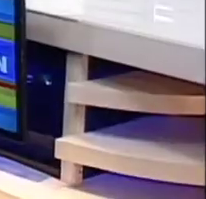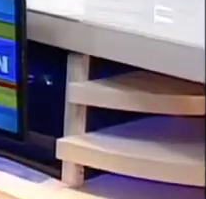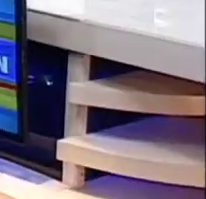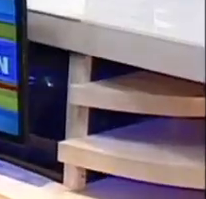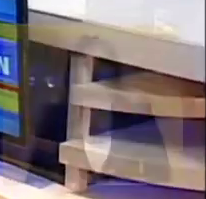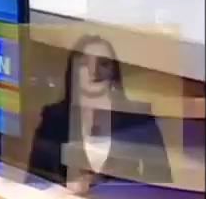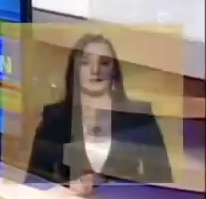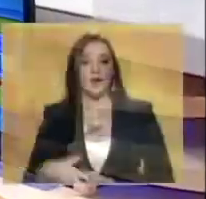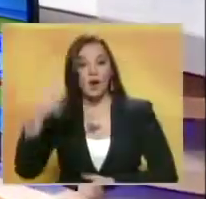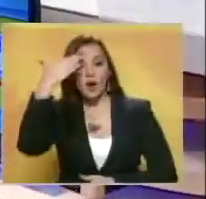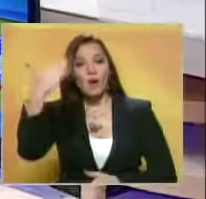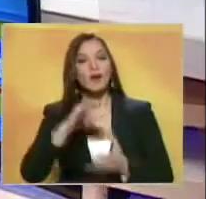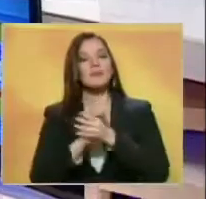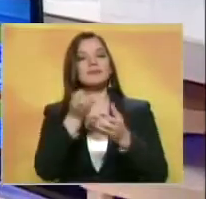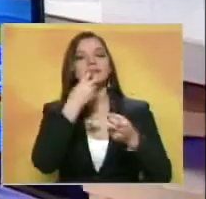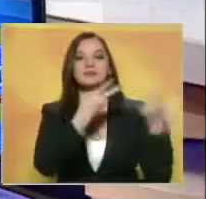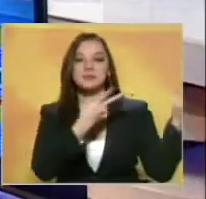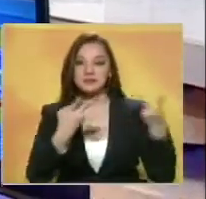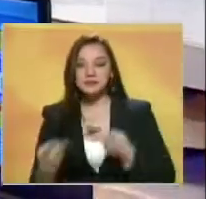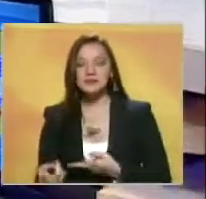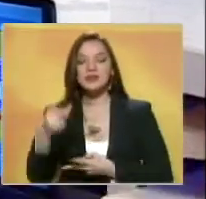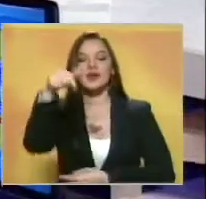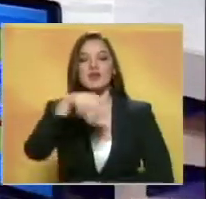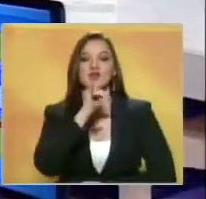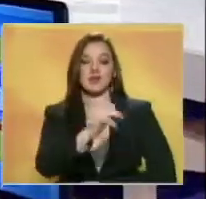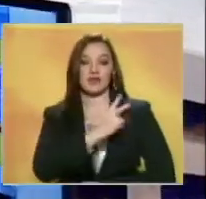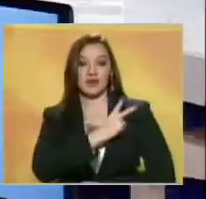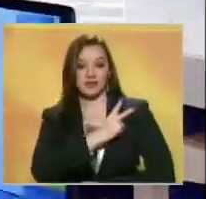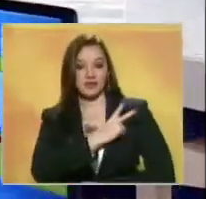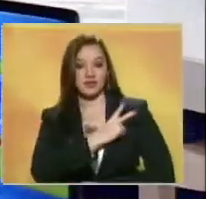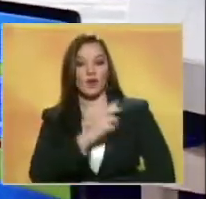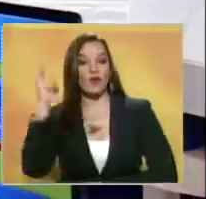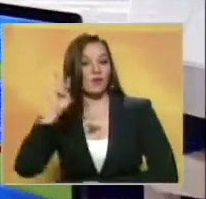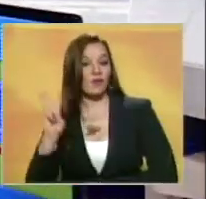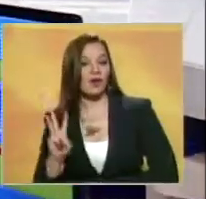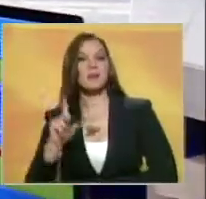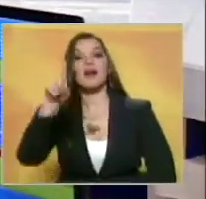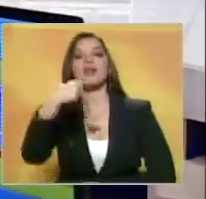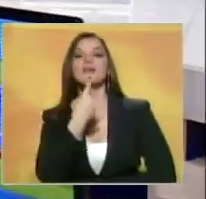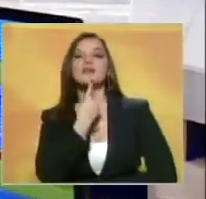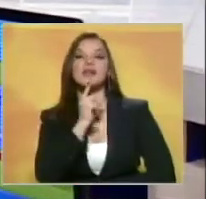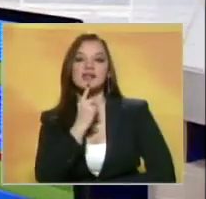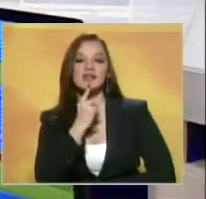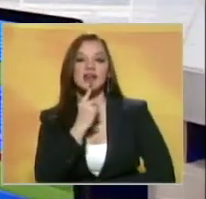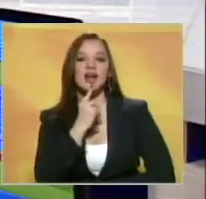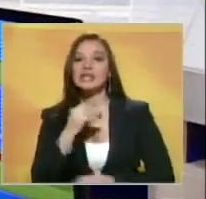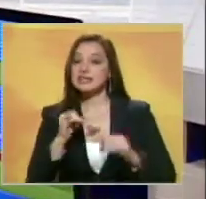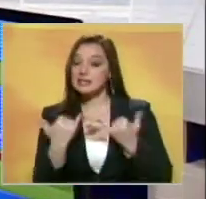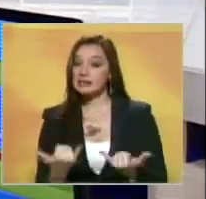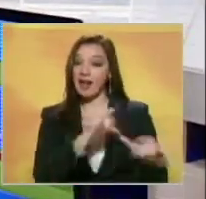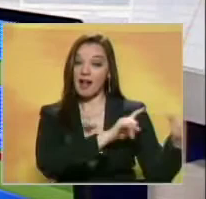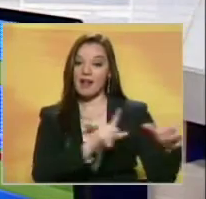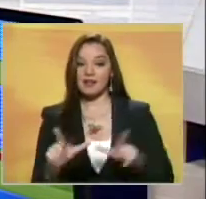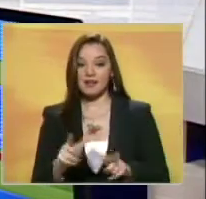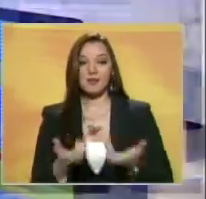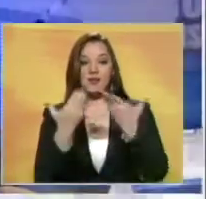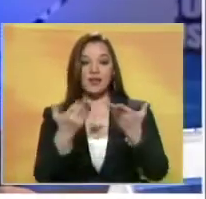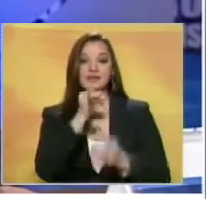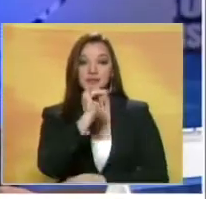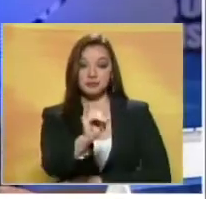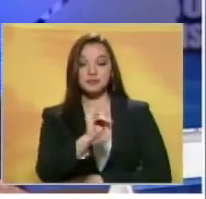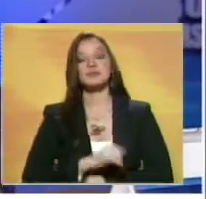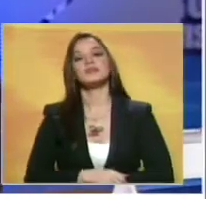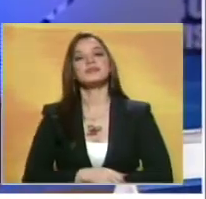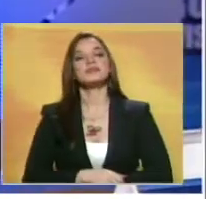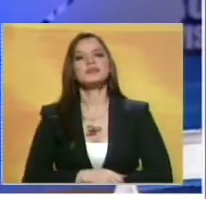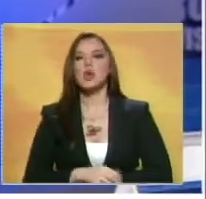¿Qué tal, amigos? Muy buenas tardes, sean bienvenidos una vez más a Noticiero Venevisión. Welles Camansi, Eduardo Rodríguez Yoliti, listos para las informaciones.